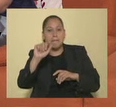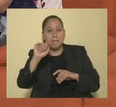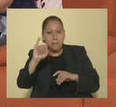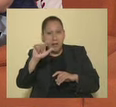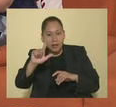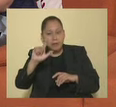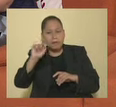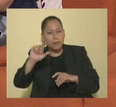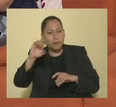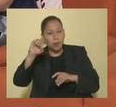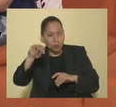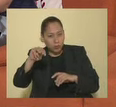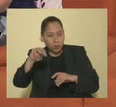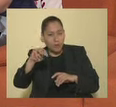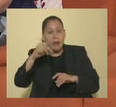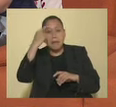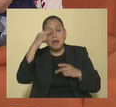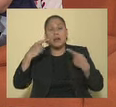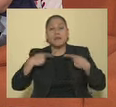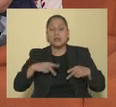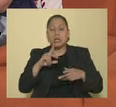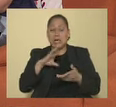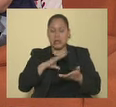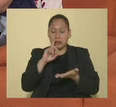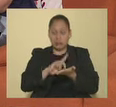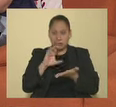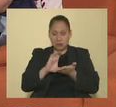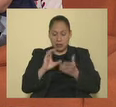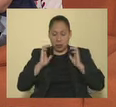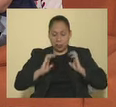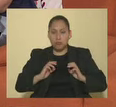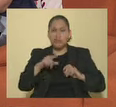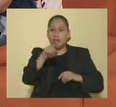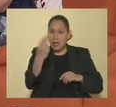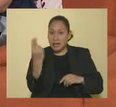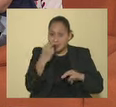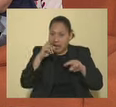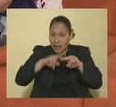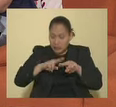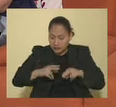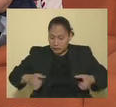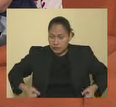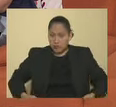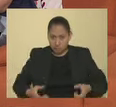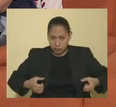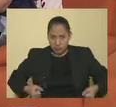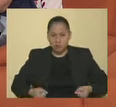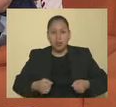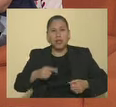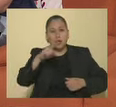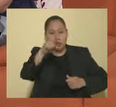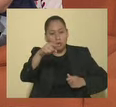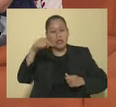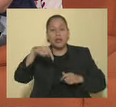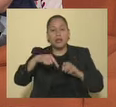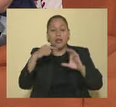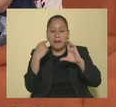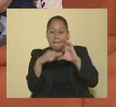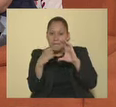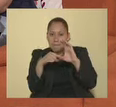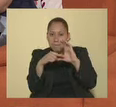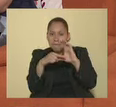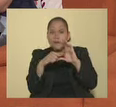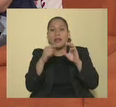comsocindepedi@gmail.com. Para personas con discapacidad que necesiten alguna silla de ruedas, necesitan por favor mandar un mail